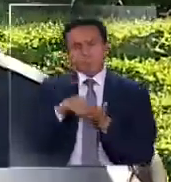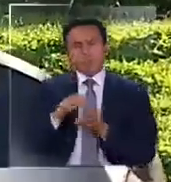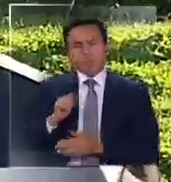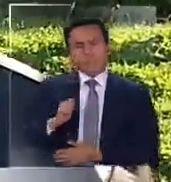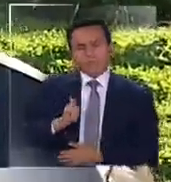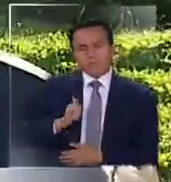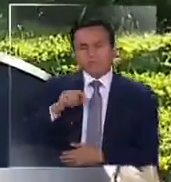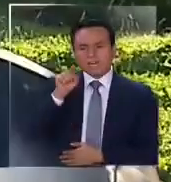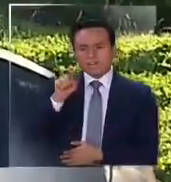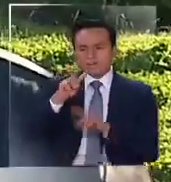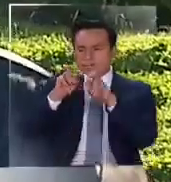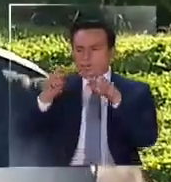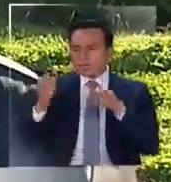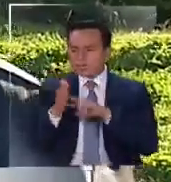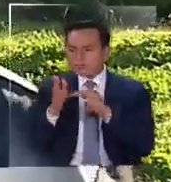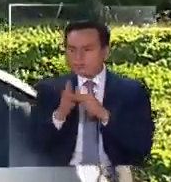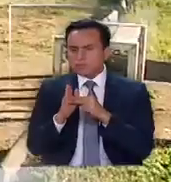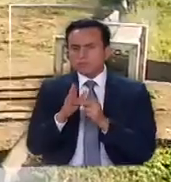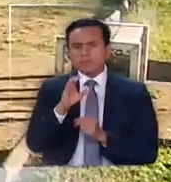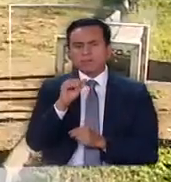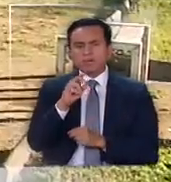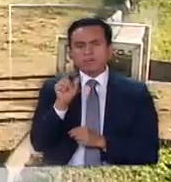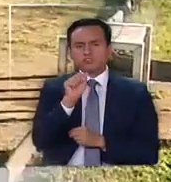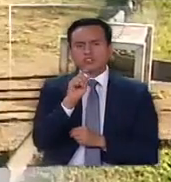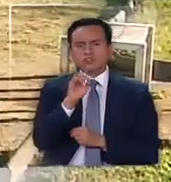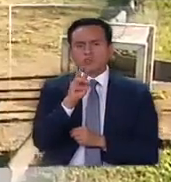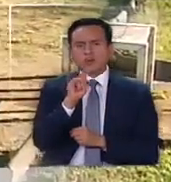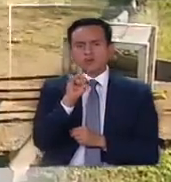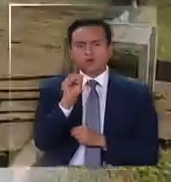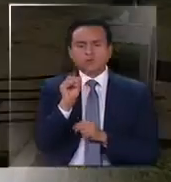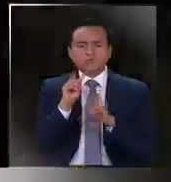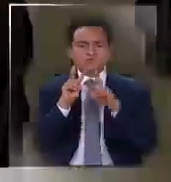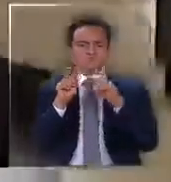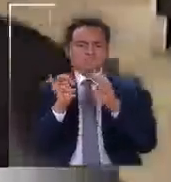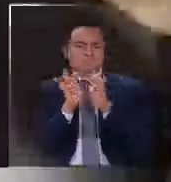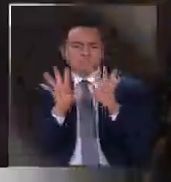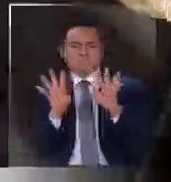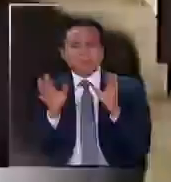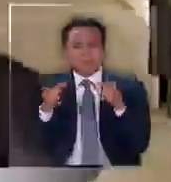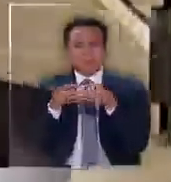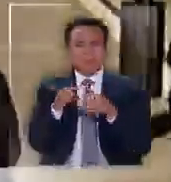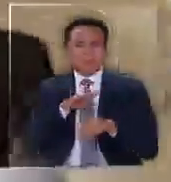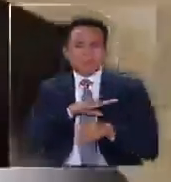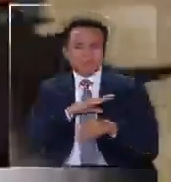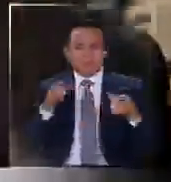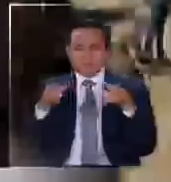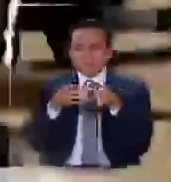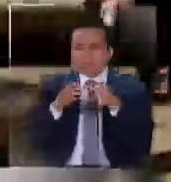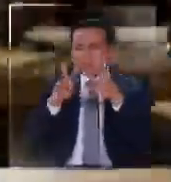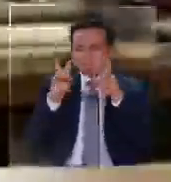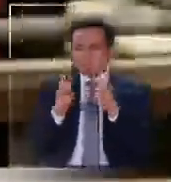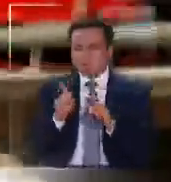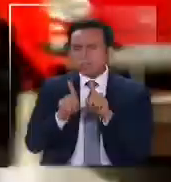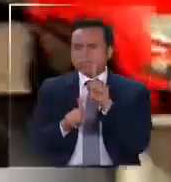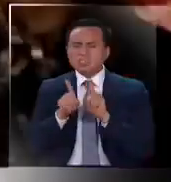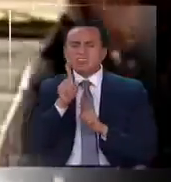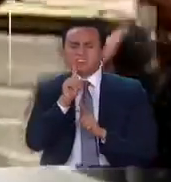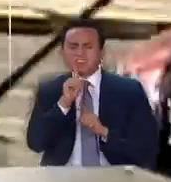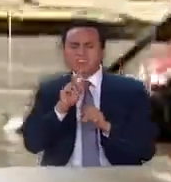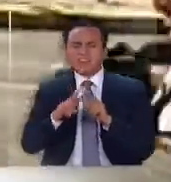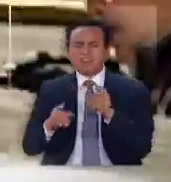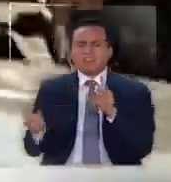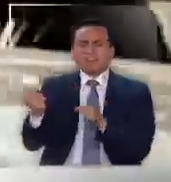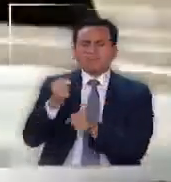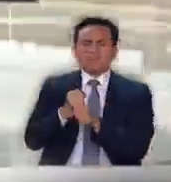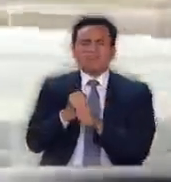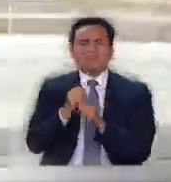en investigar el caso. Carlos Estuardo fue quien siguió la pista de una posible red homosexual, arista descartada por quien lo relevó en la